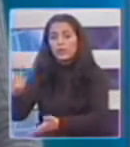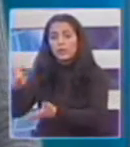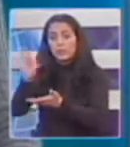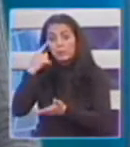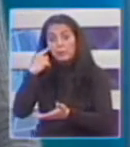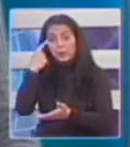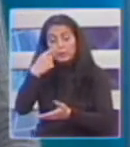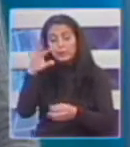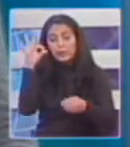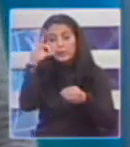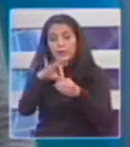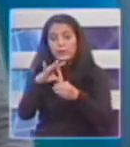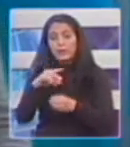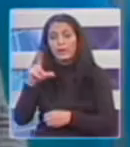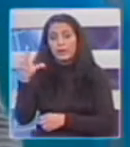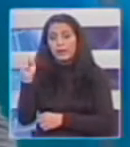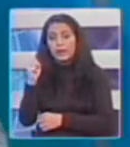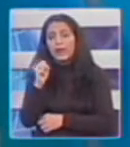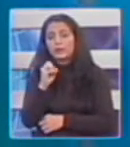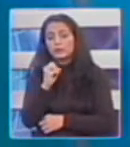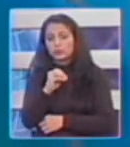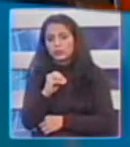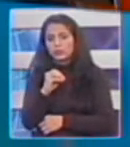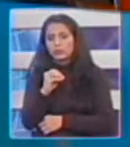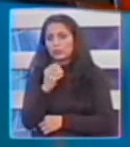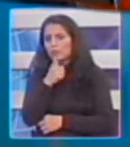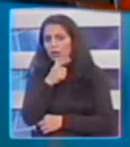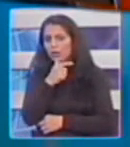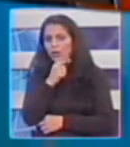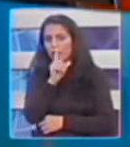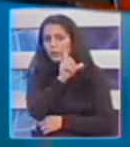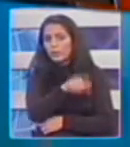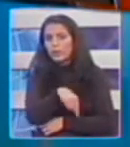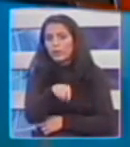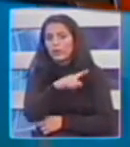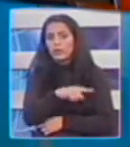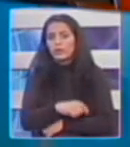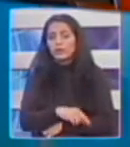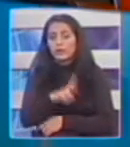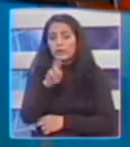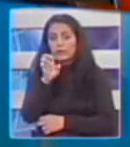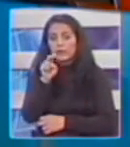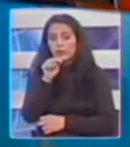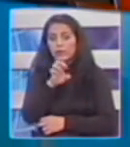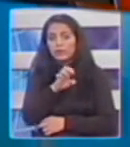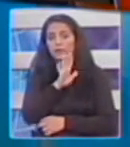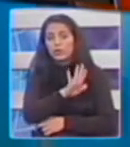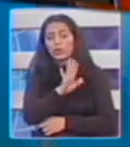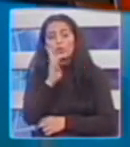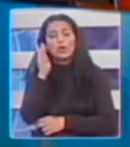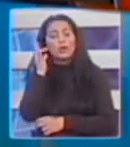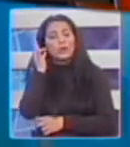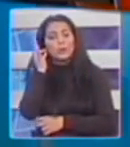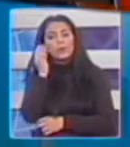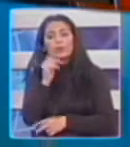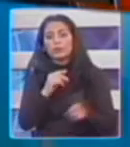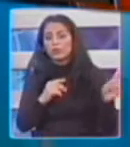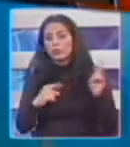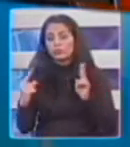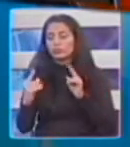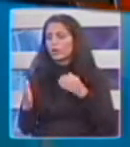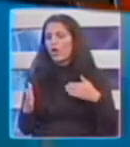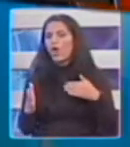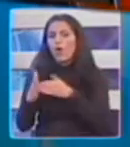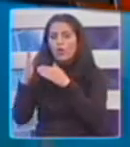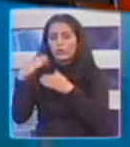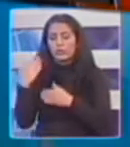querella legal interpuesta en su contra por parte del secretario nacional de la CENESIT, René Ramírez, y su esposa por falta a la honra. Mientras